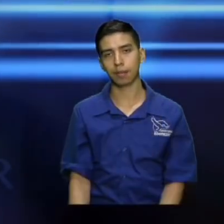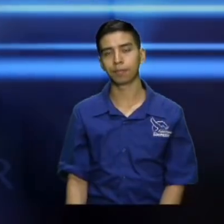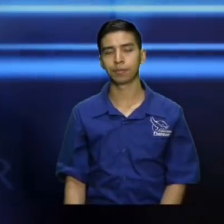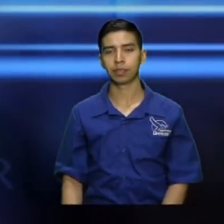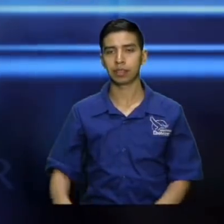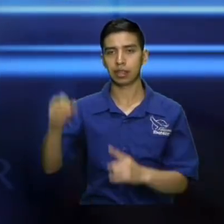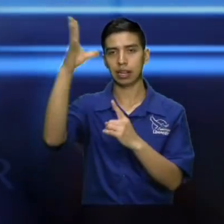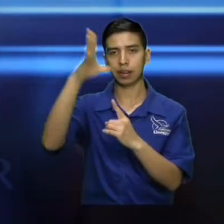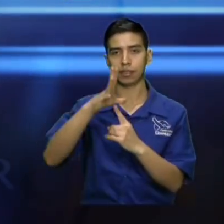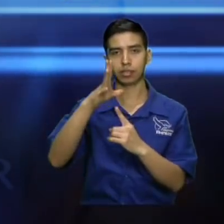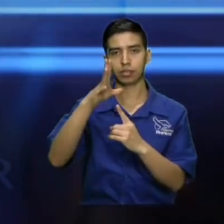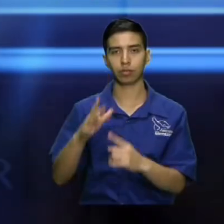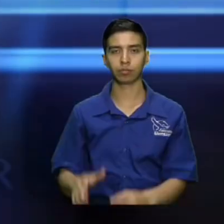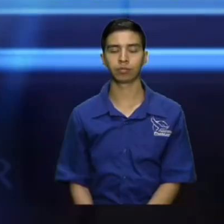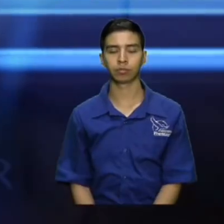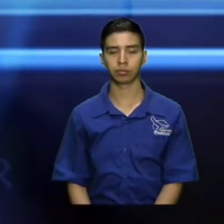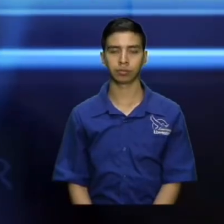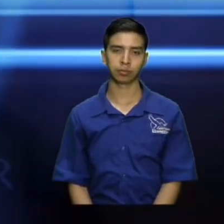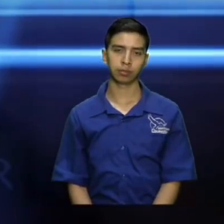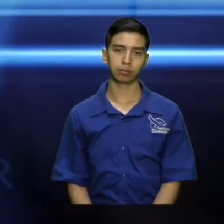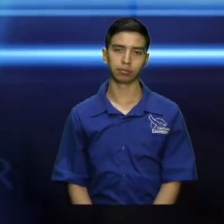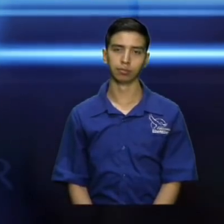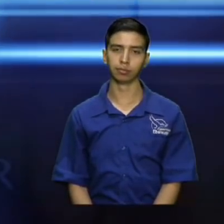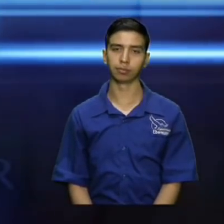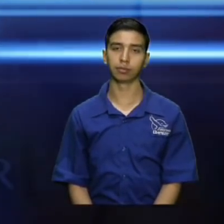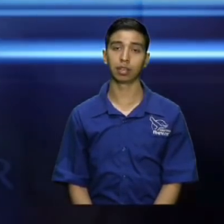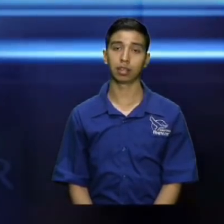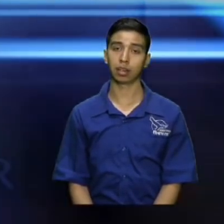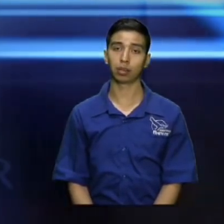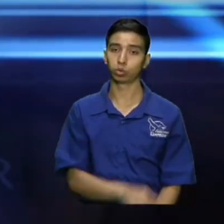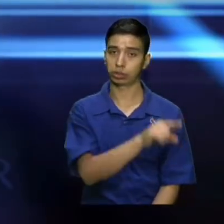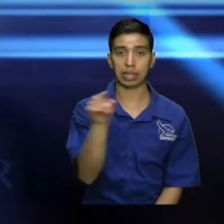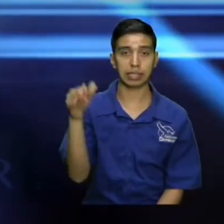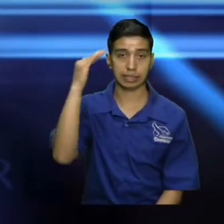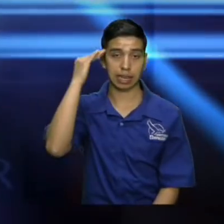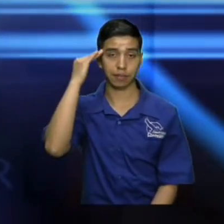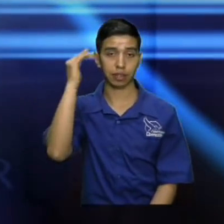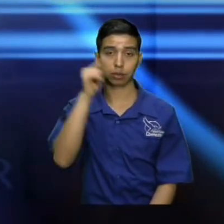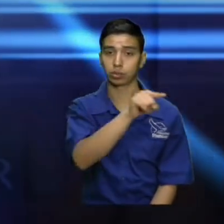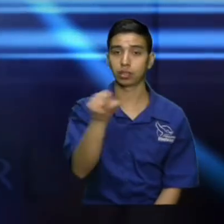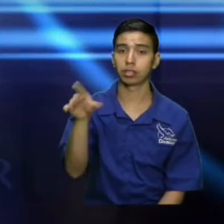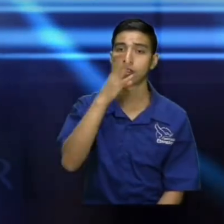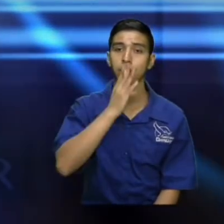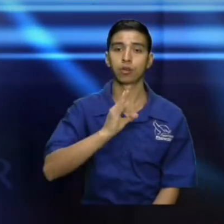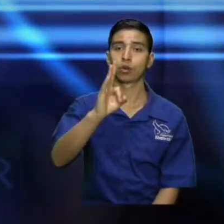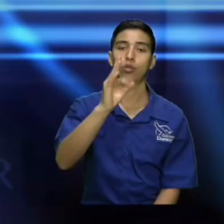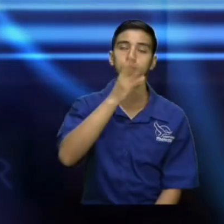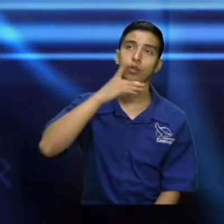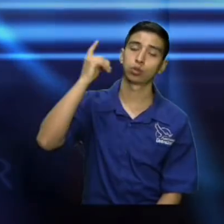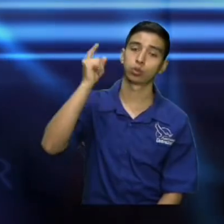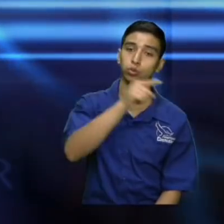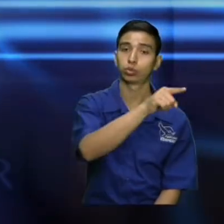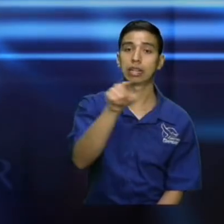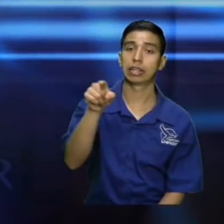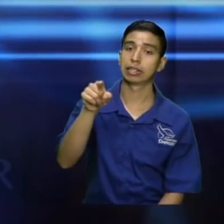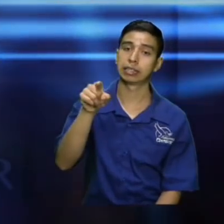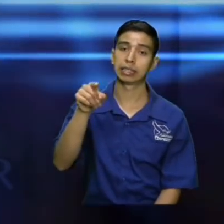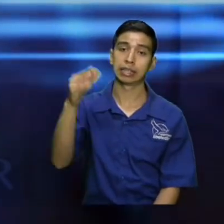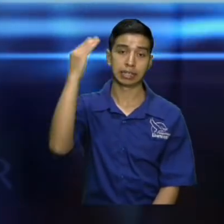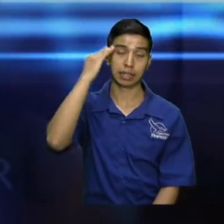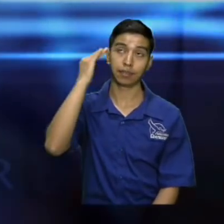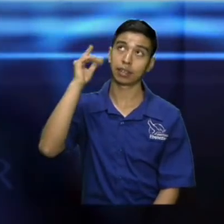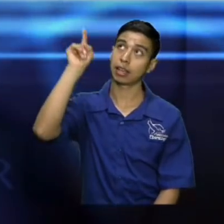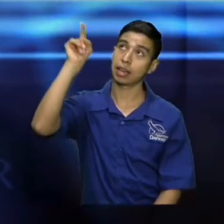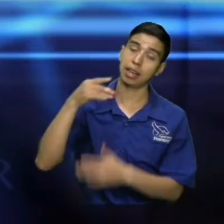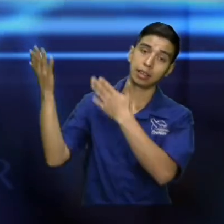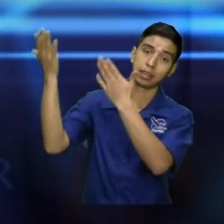eterno y estamos partiendo de que usted es hijo de Dios en ese pacto eterno y que le han entregado derechos de